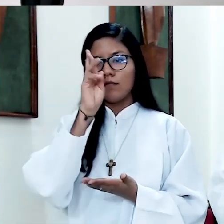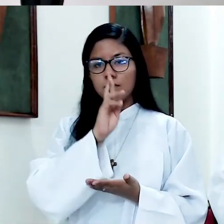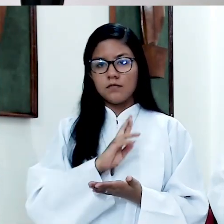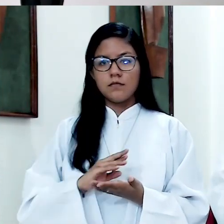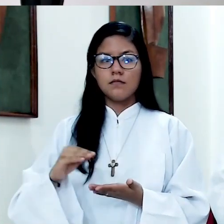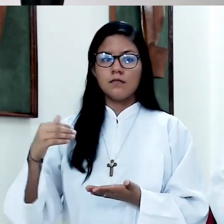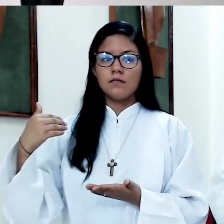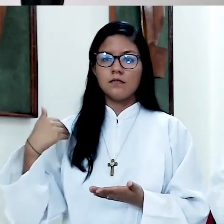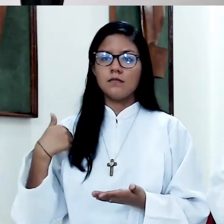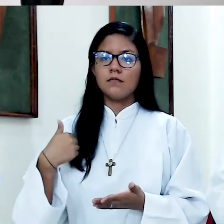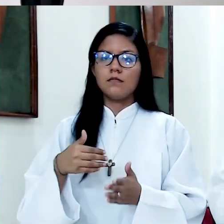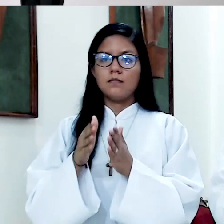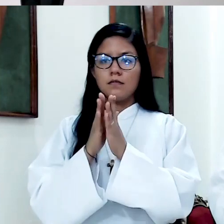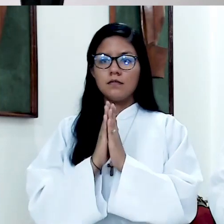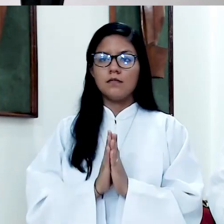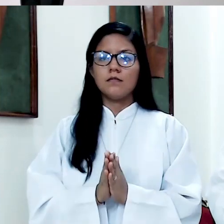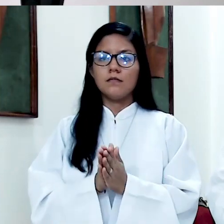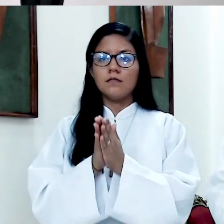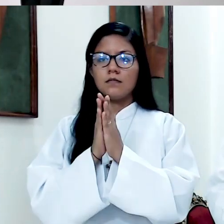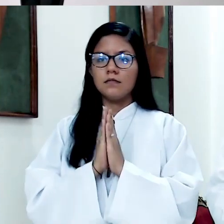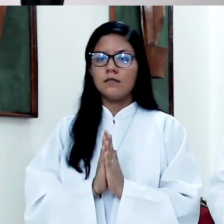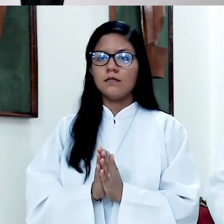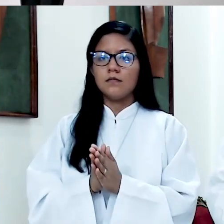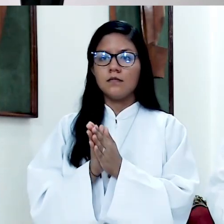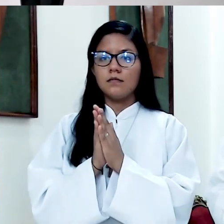Señor, ten